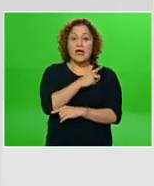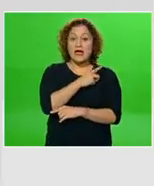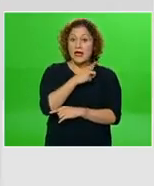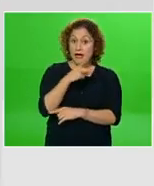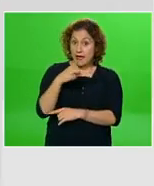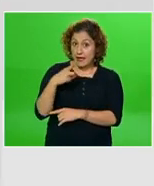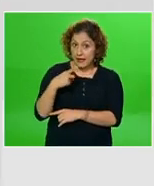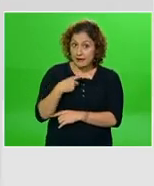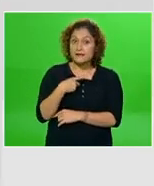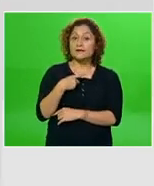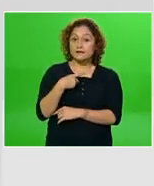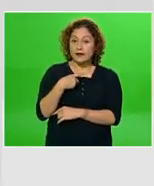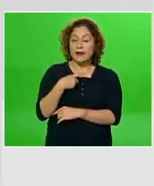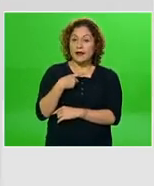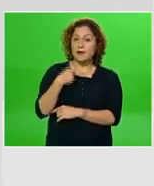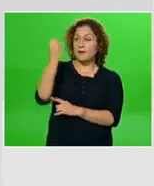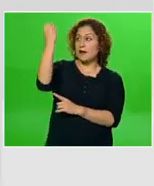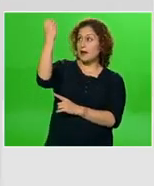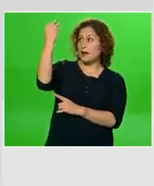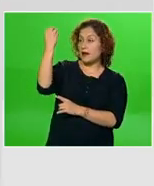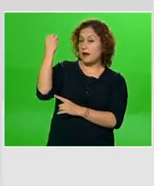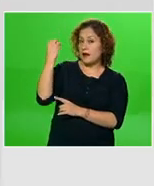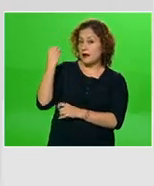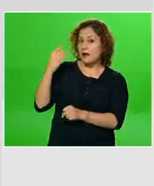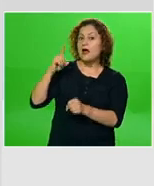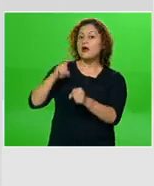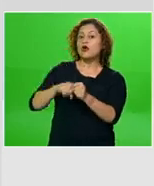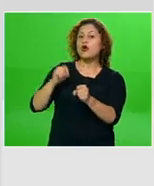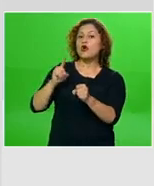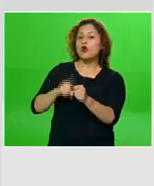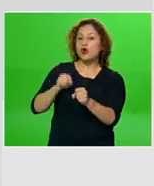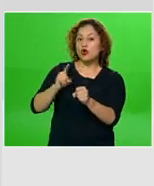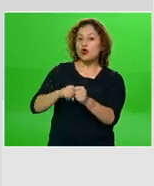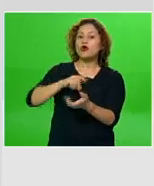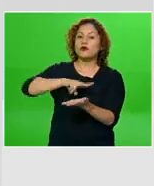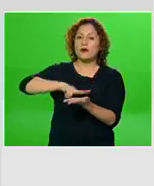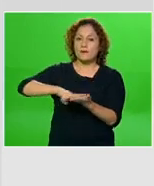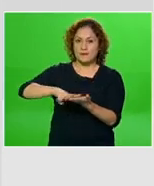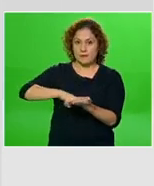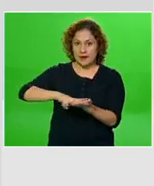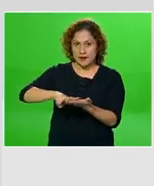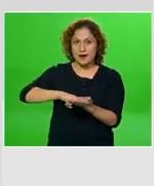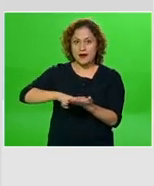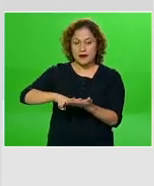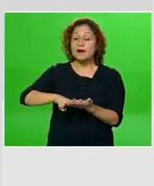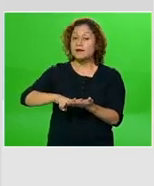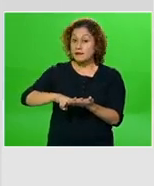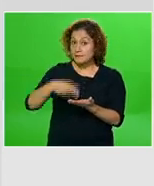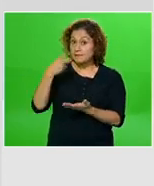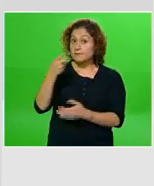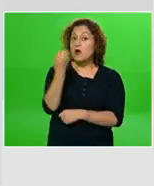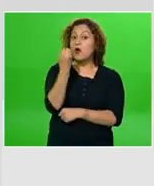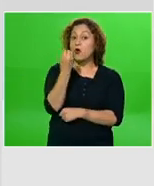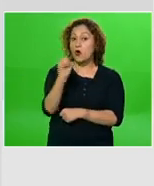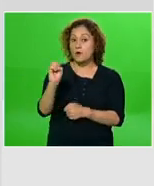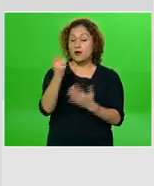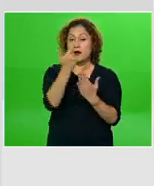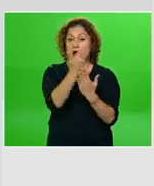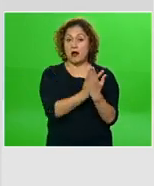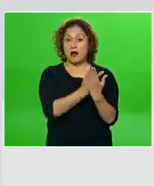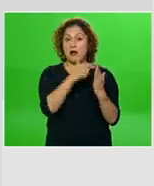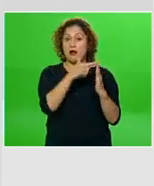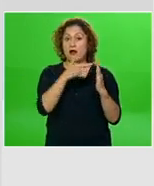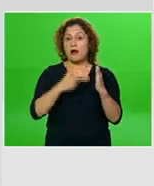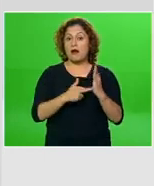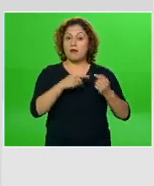semáforo de riesgo el bajo es decir el color verde y esto se mantiene aquí eso es una de las condiciones y que